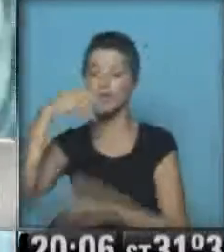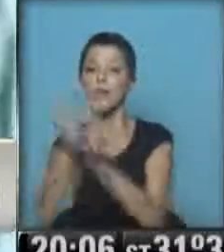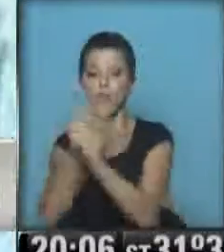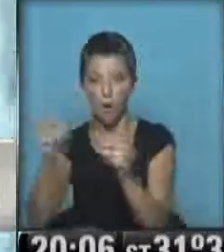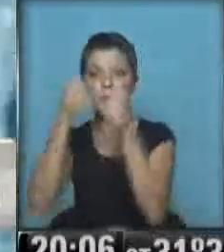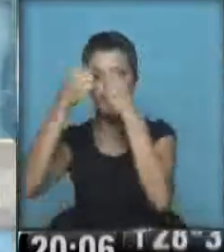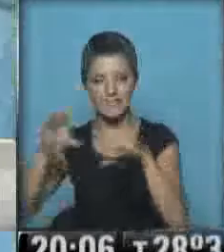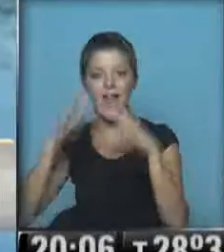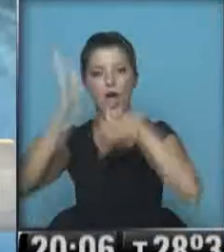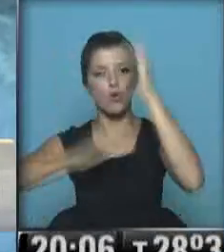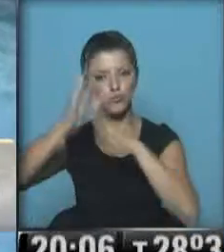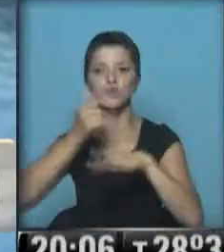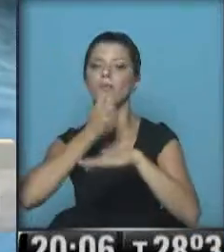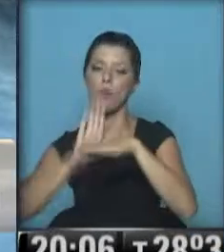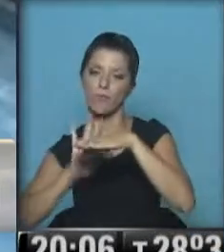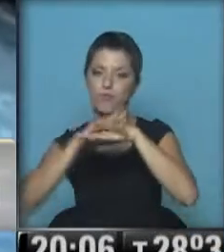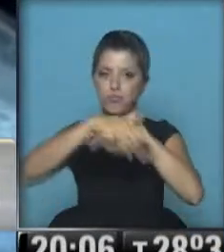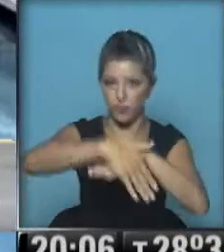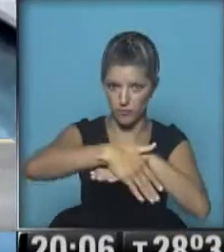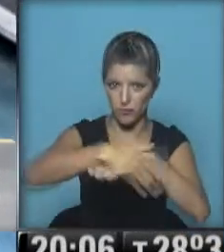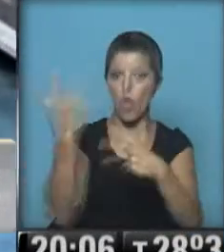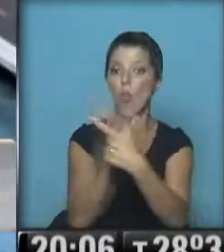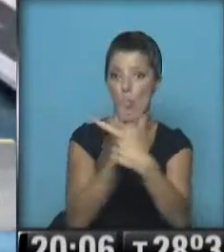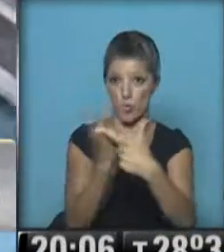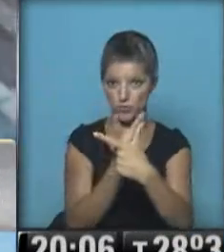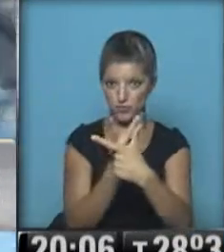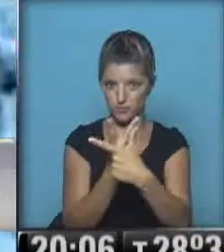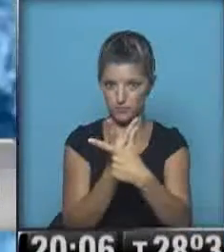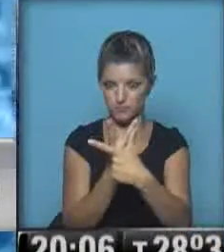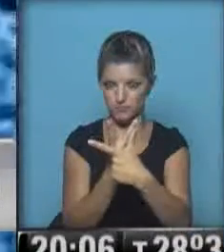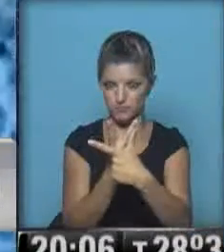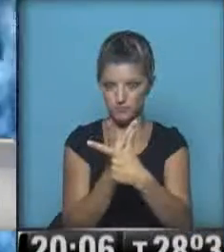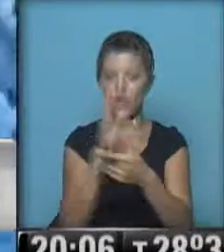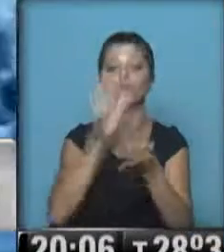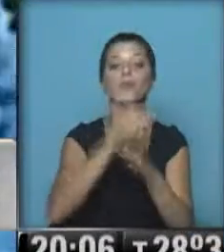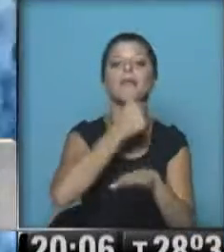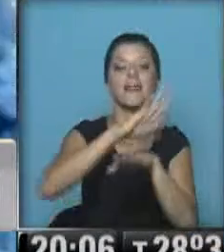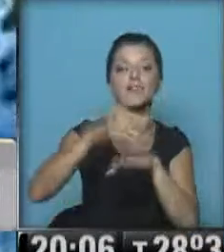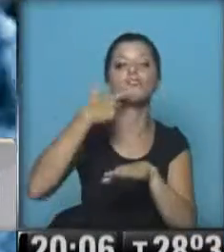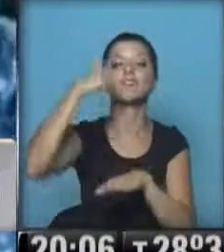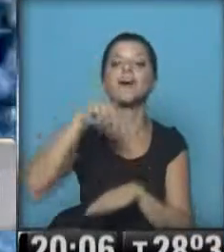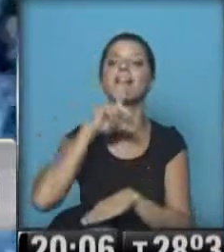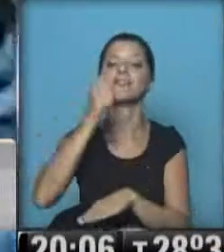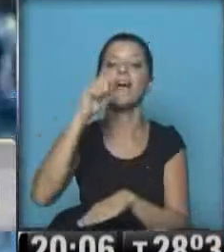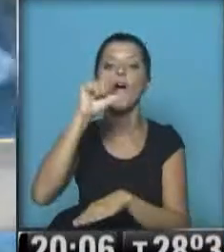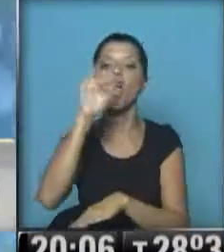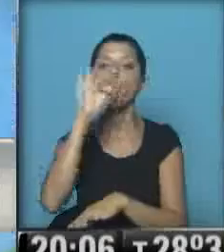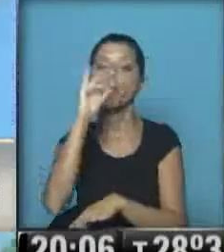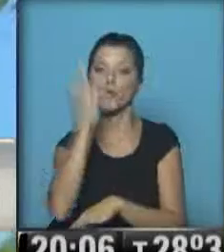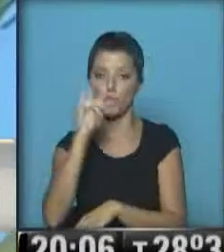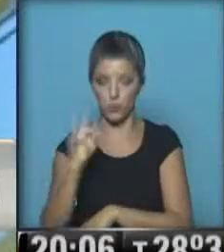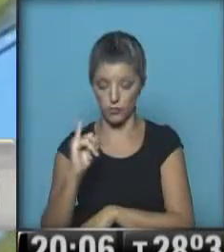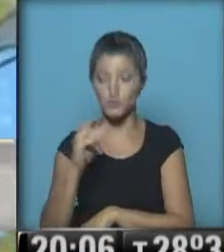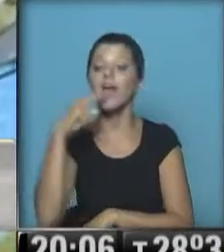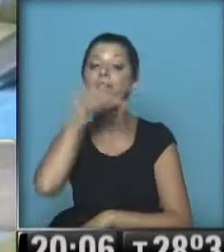hidroeléctricas, presidente Néstor Kirchner y gobernador Jorge Šepetník, sobre el río Santa Cruz. La mandataria afirmó que se trata